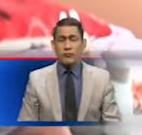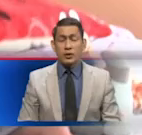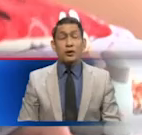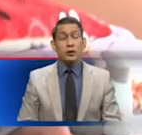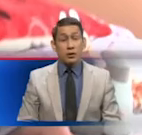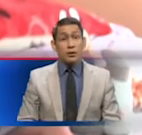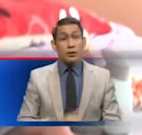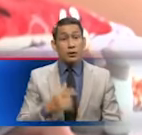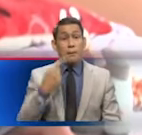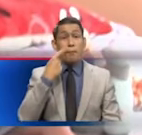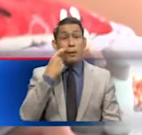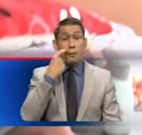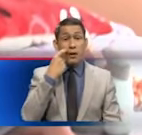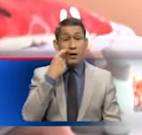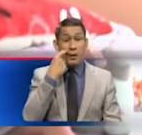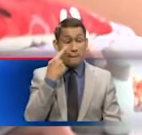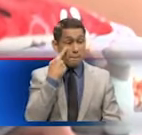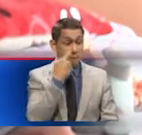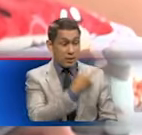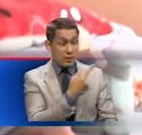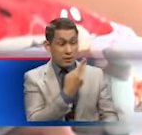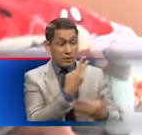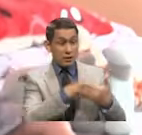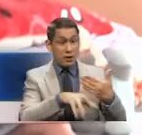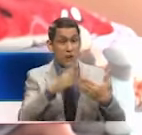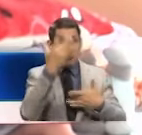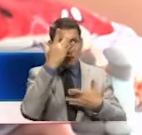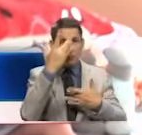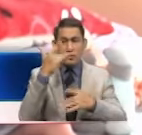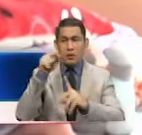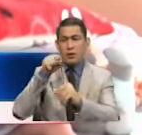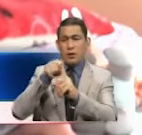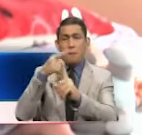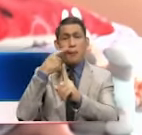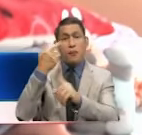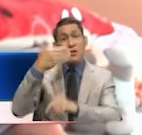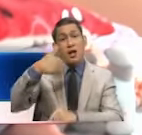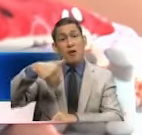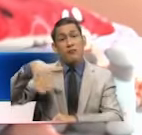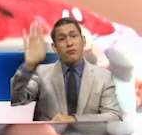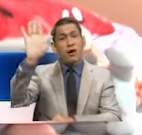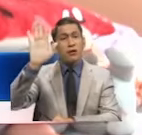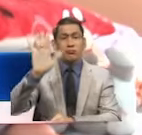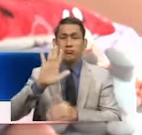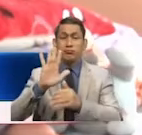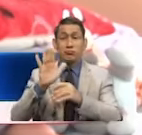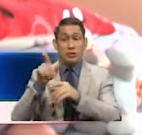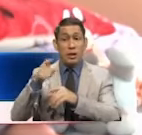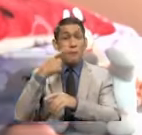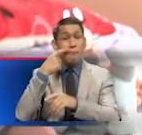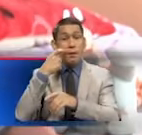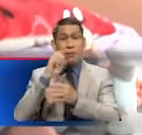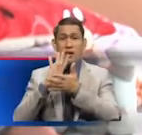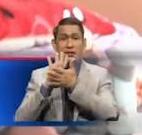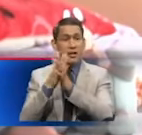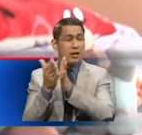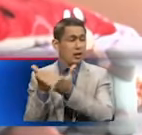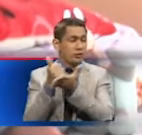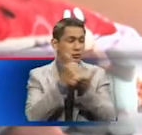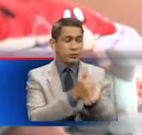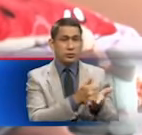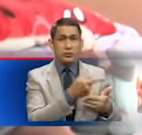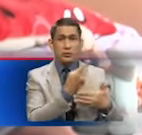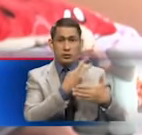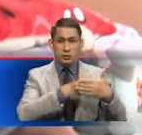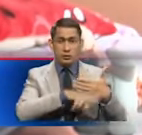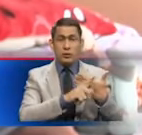Sí, cuando mi hijo tenía 1 año de edad, ahí él se desentendió del bebé como Yo ya había hablado con él y le dije que el niño iba a